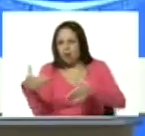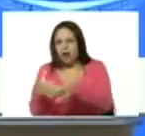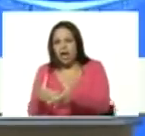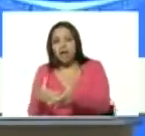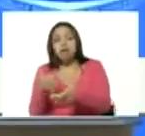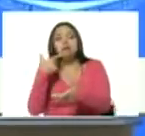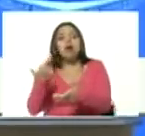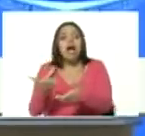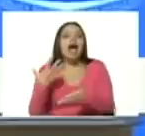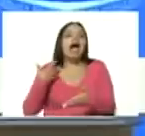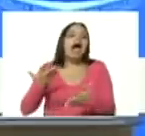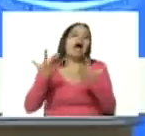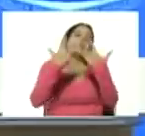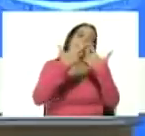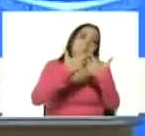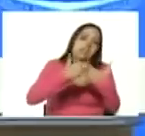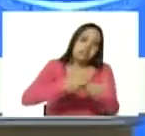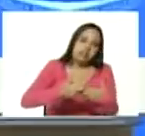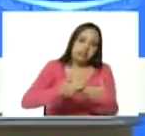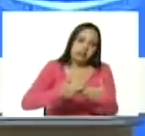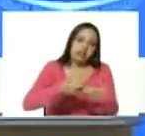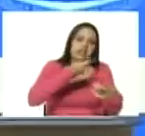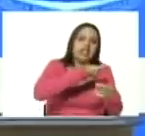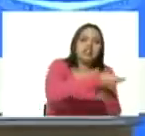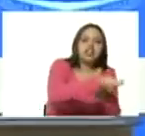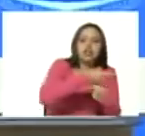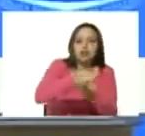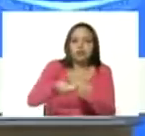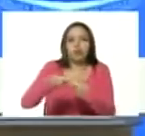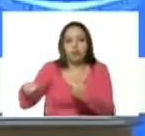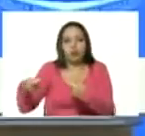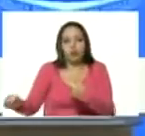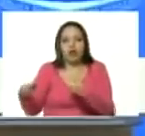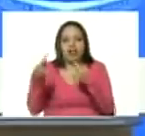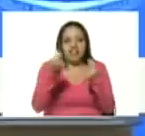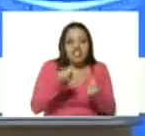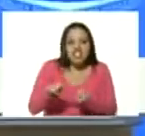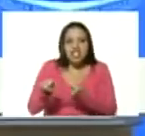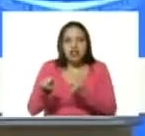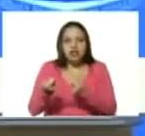administre y para que distribuya los dineros que se